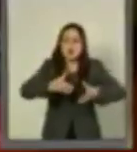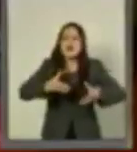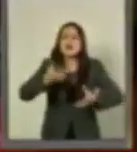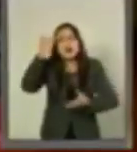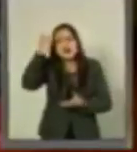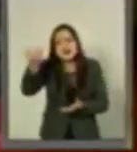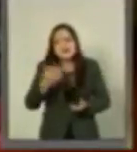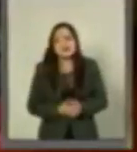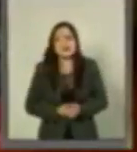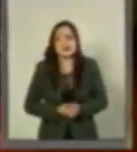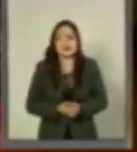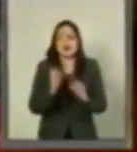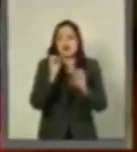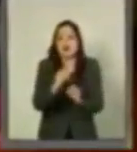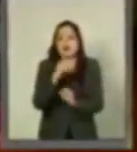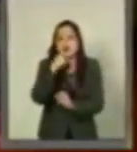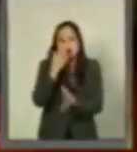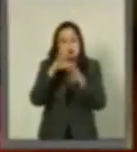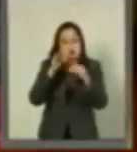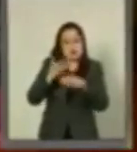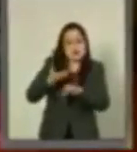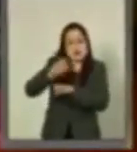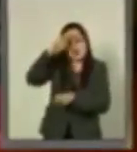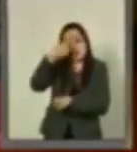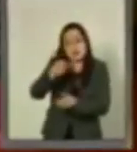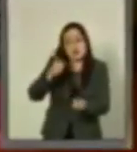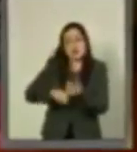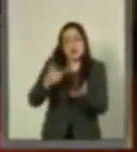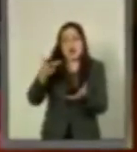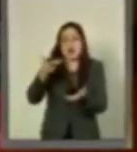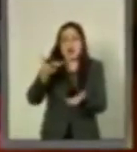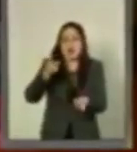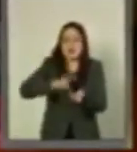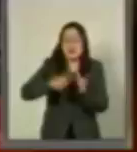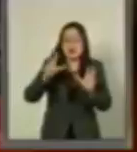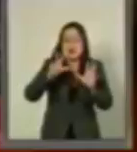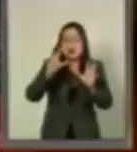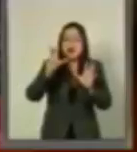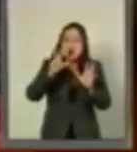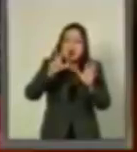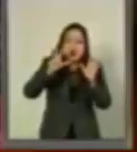O le digo la del Estado de México, que tiene más de 8.000 comunidades.